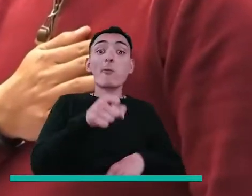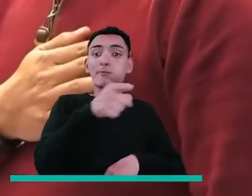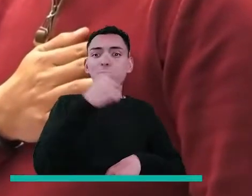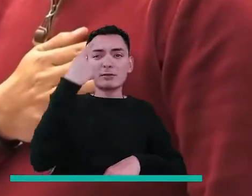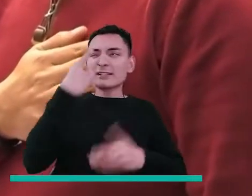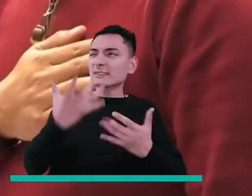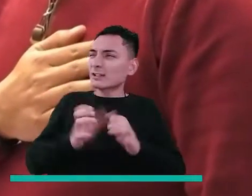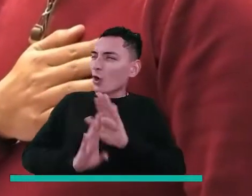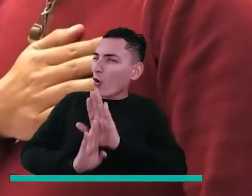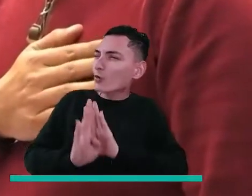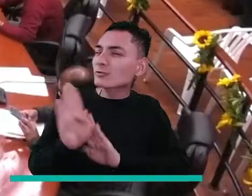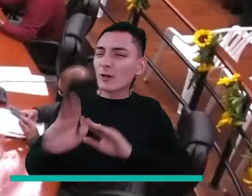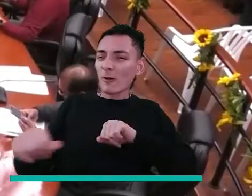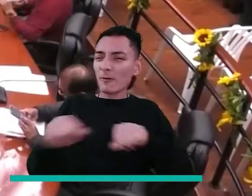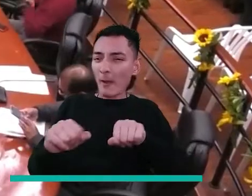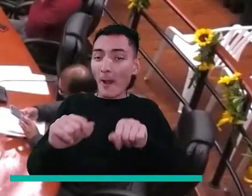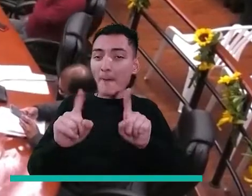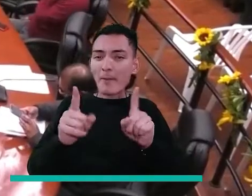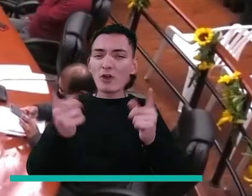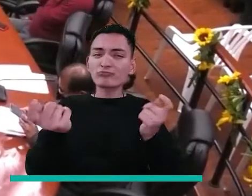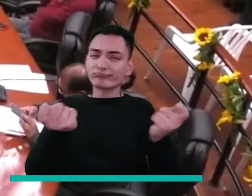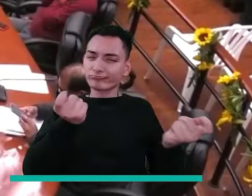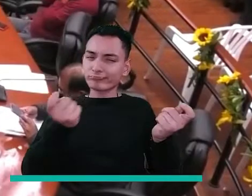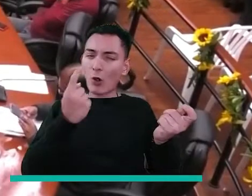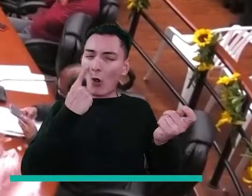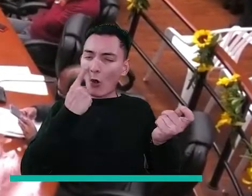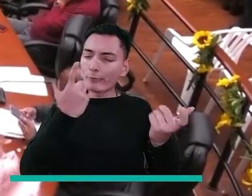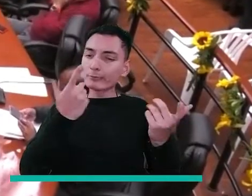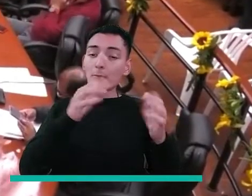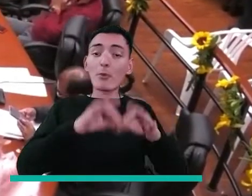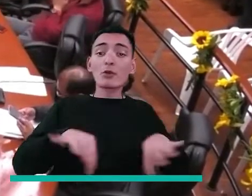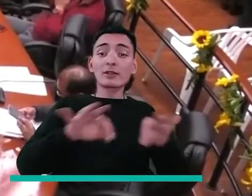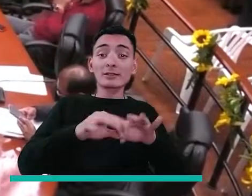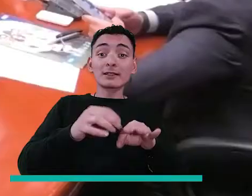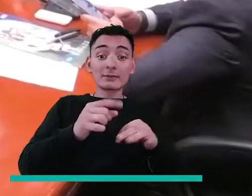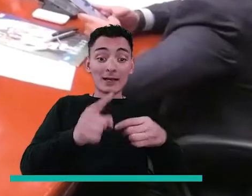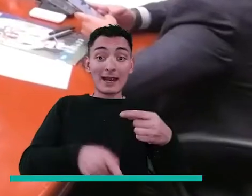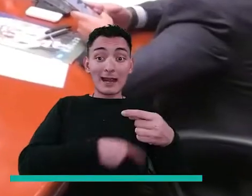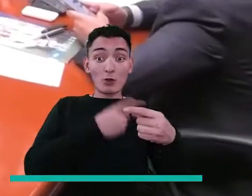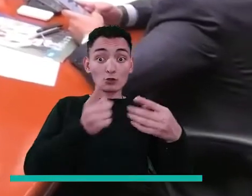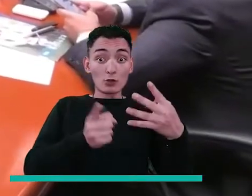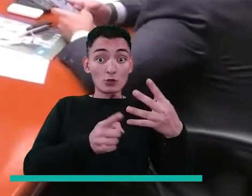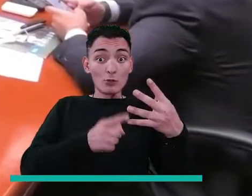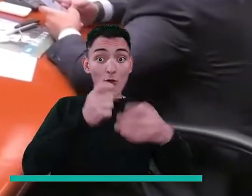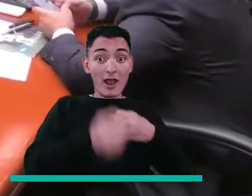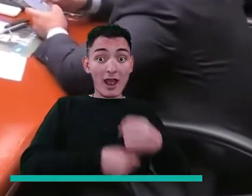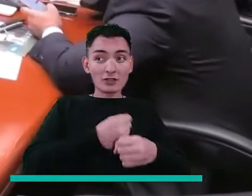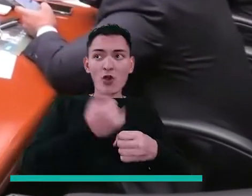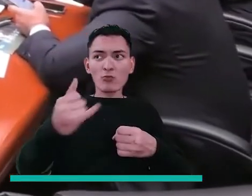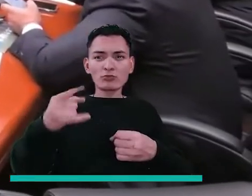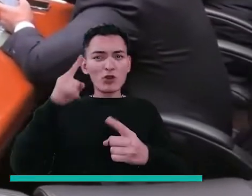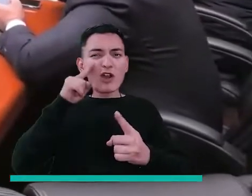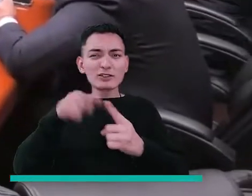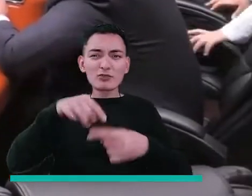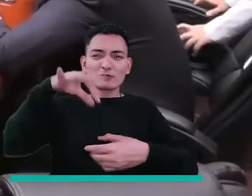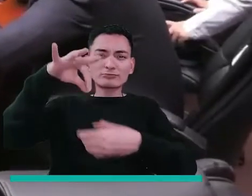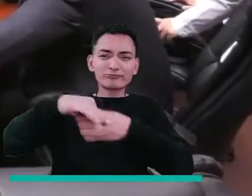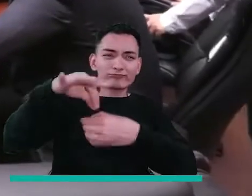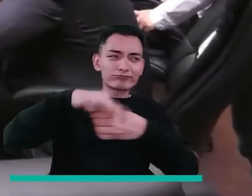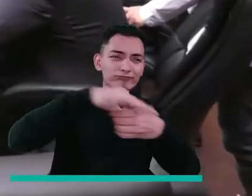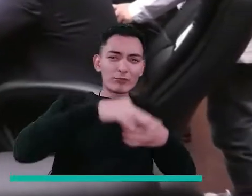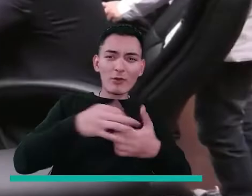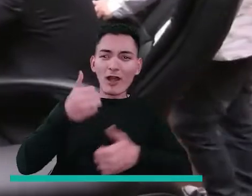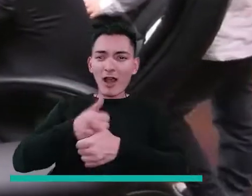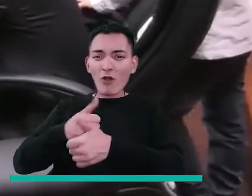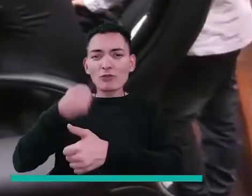de muchas ganas de salir adelante, pero con algunas pequeñas limitaciones que nos va a dar el que va a ser un año electoral, en donde cada diputado y cada